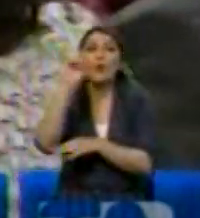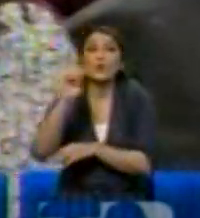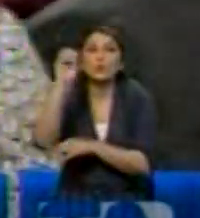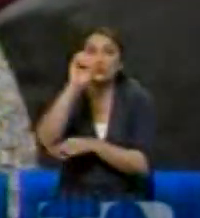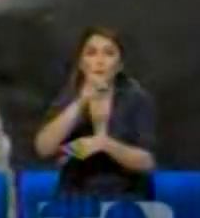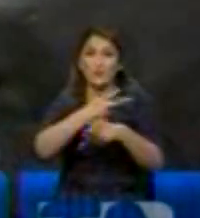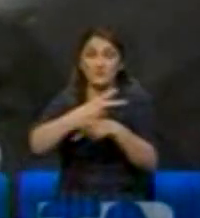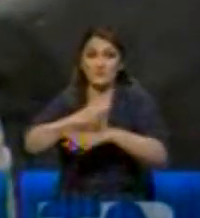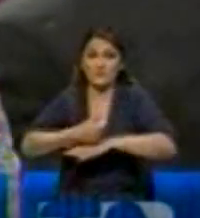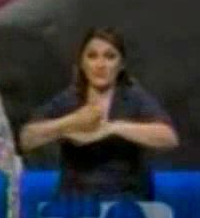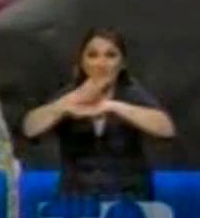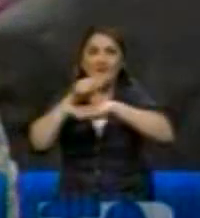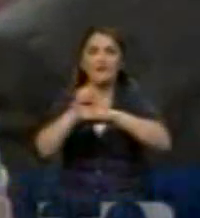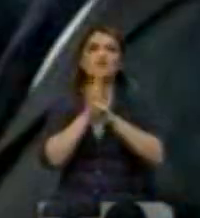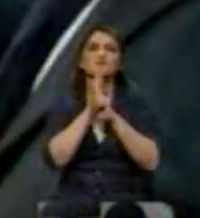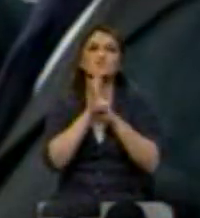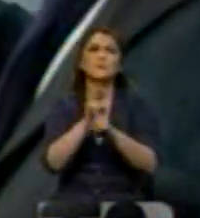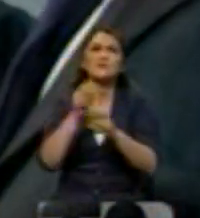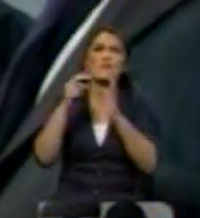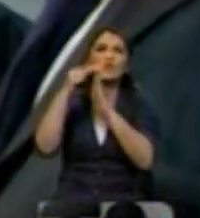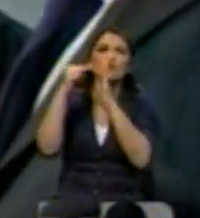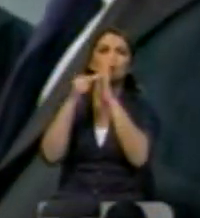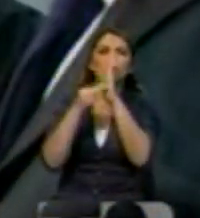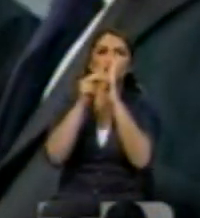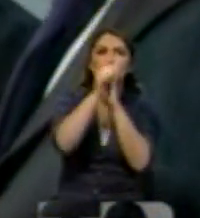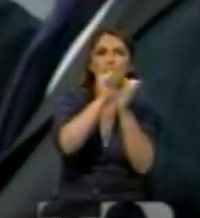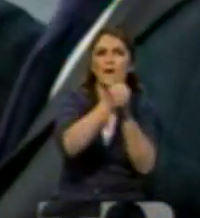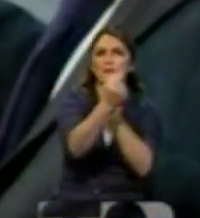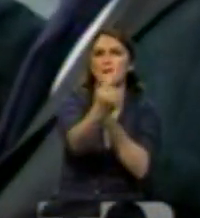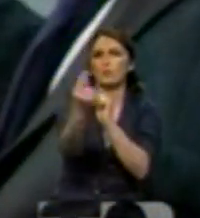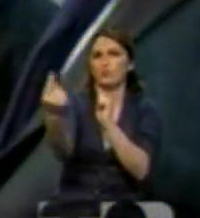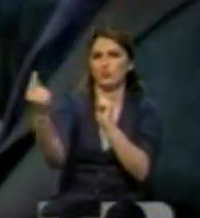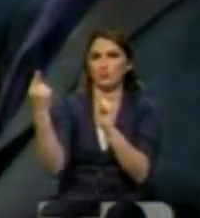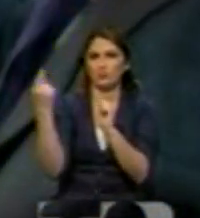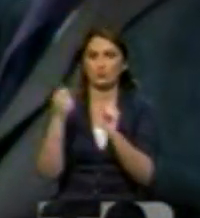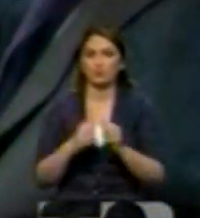evaluación a los jueces. En Quito, María Gracia Acosta, 24 horas.